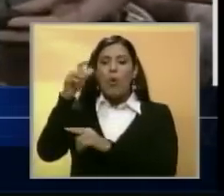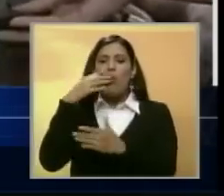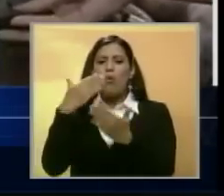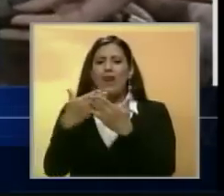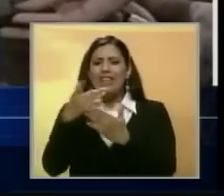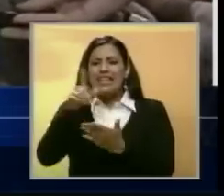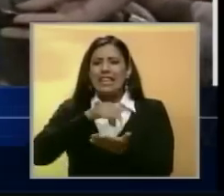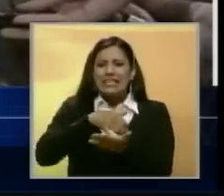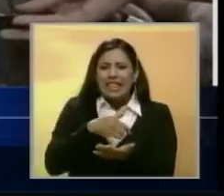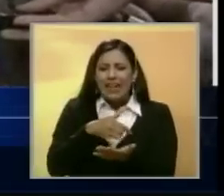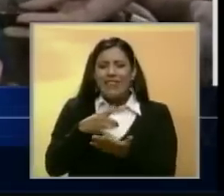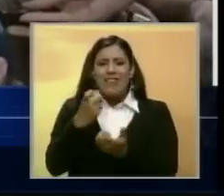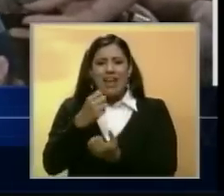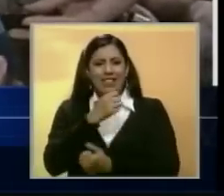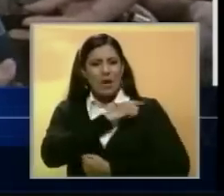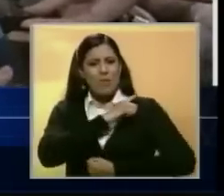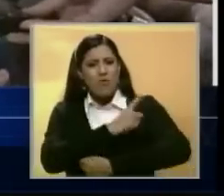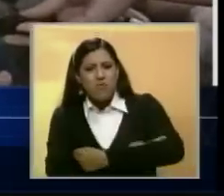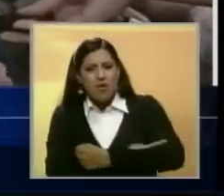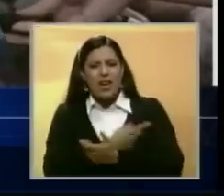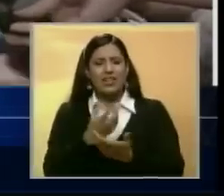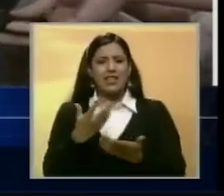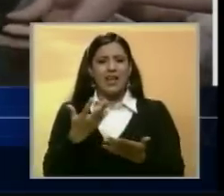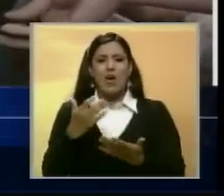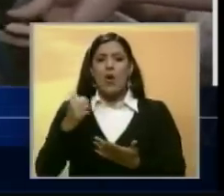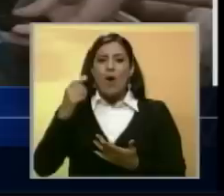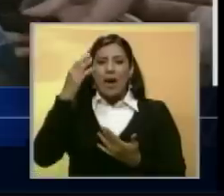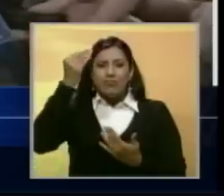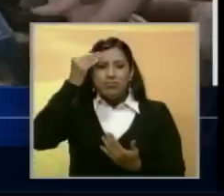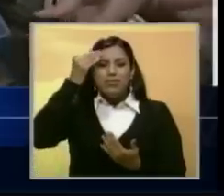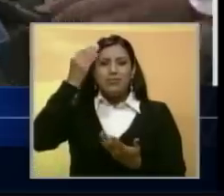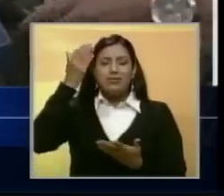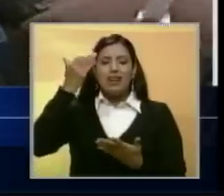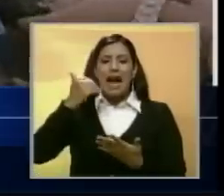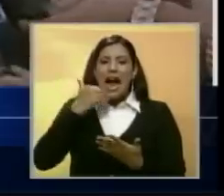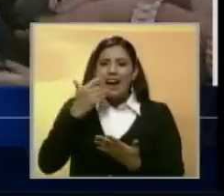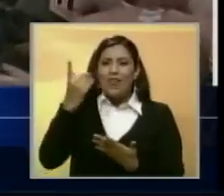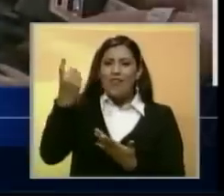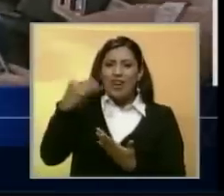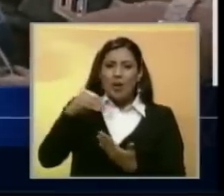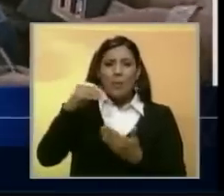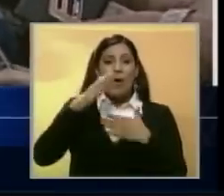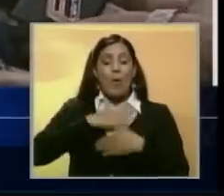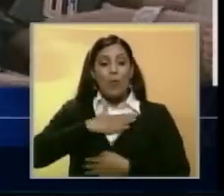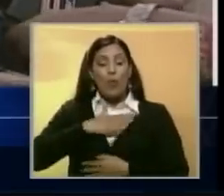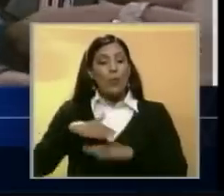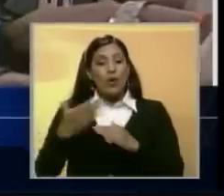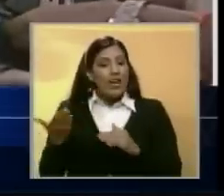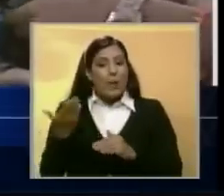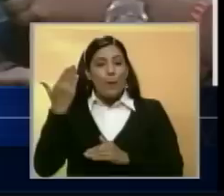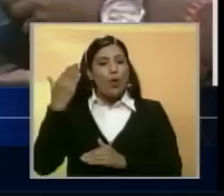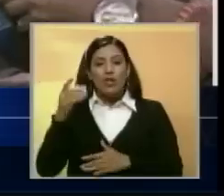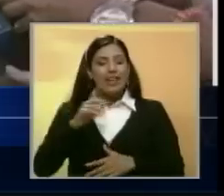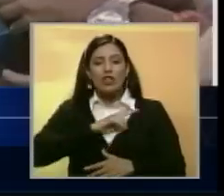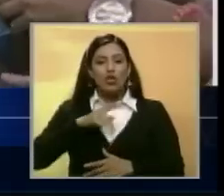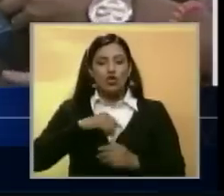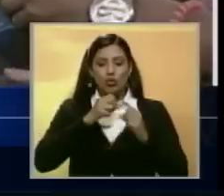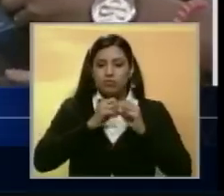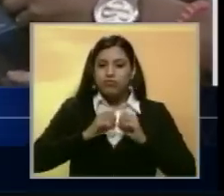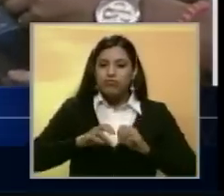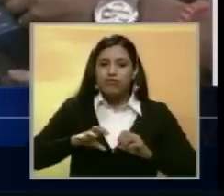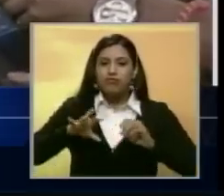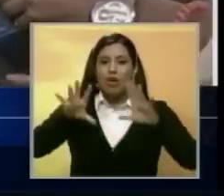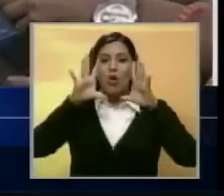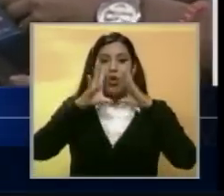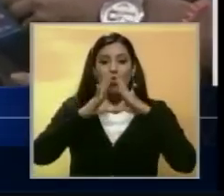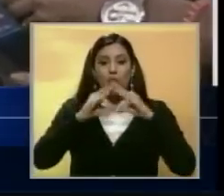son las debilidades, la fortaleza, el conocimiento, bueno, en el terreno, porque lo importante es que estamos desplegados en el